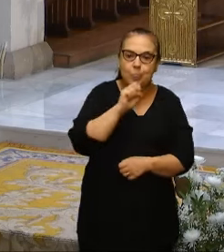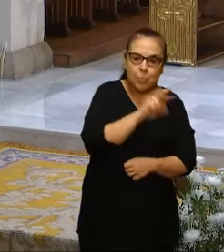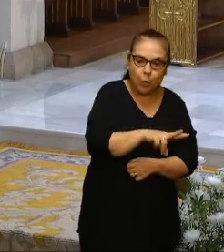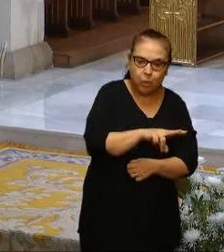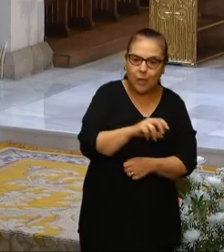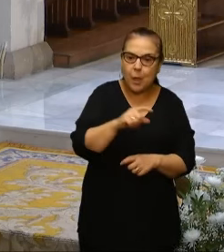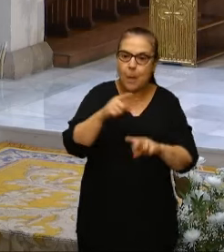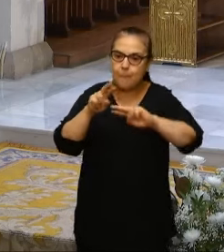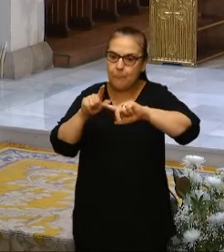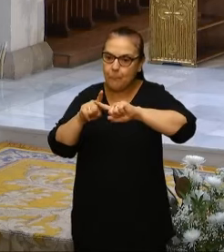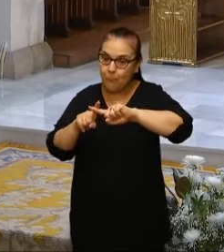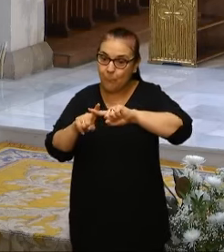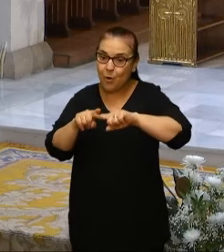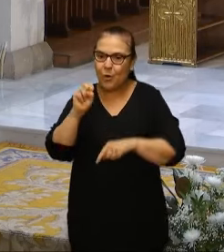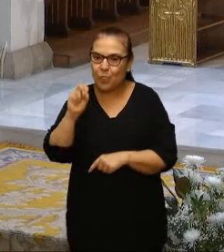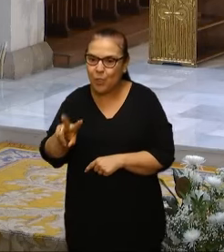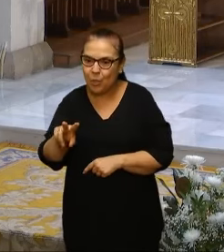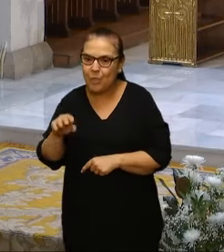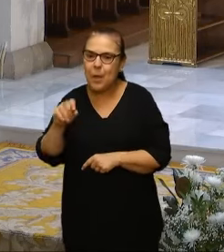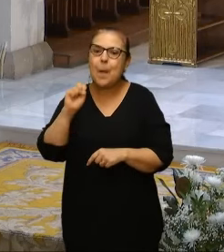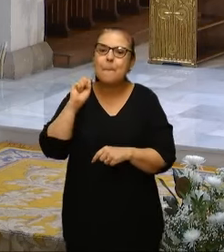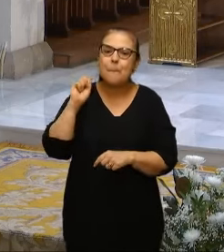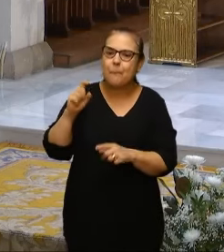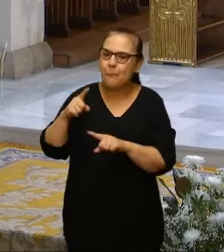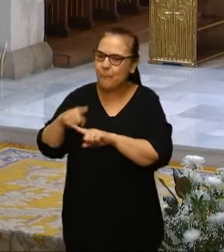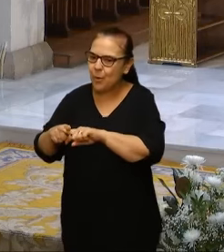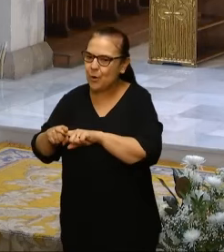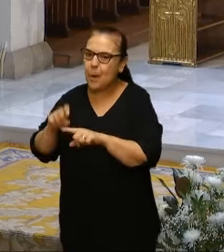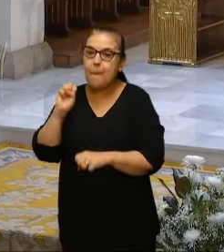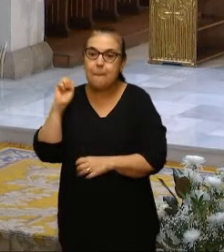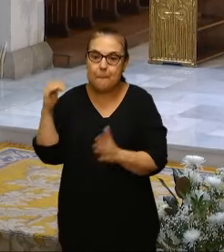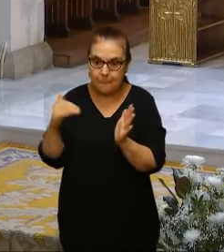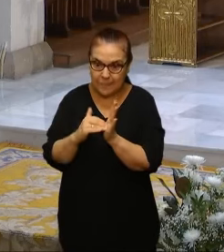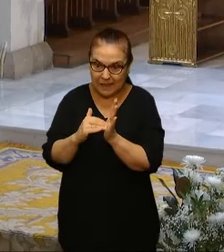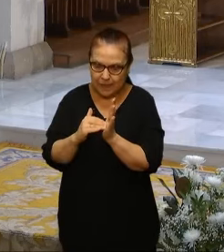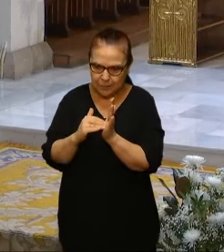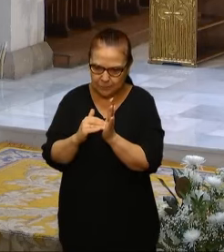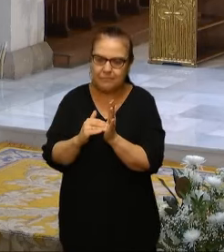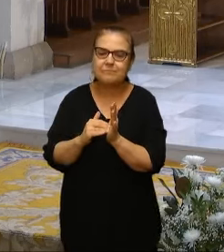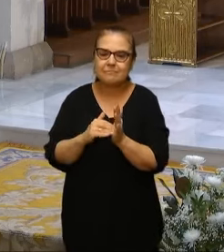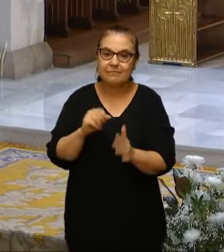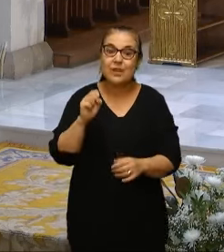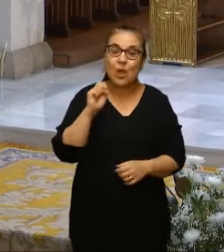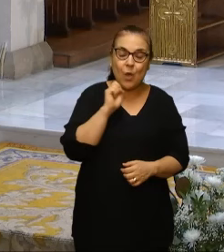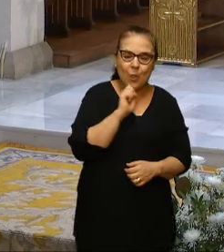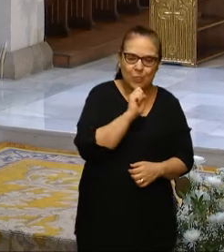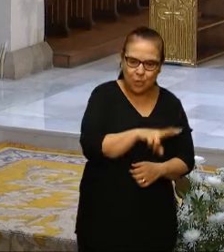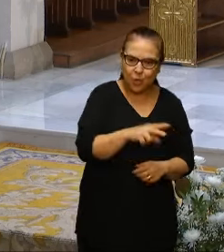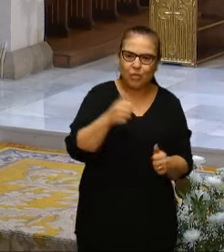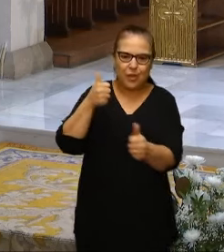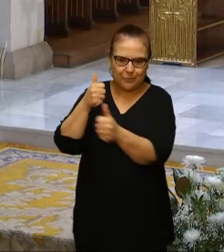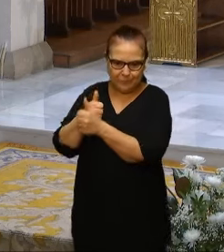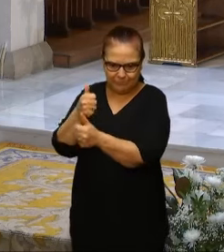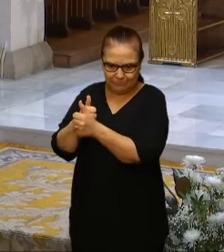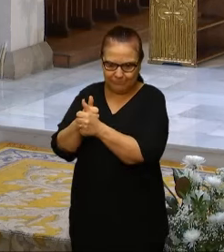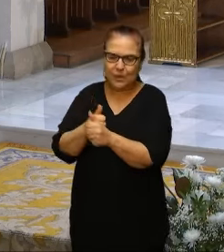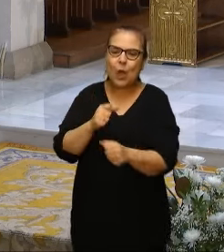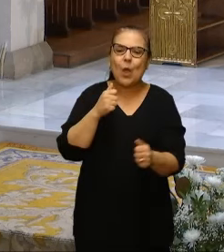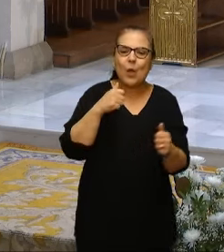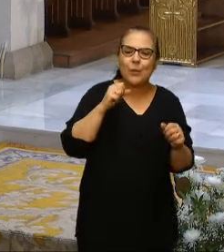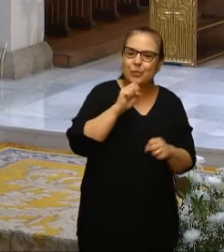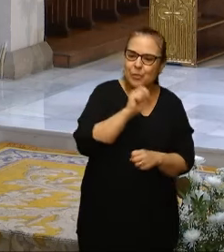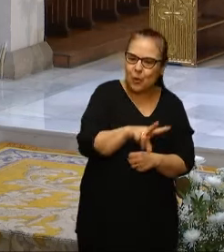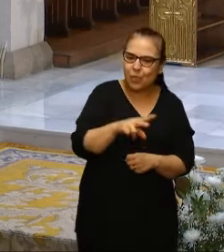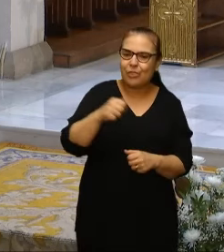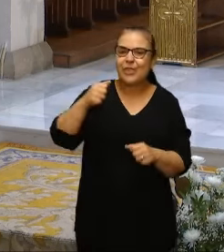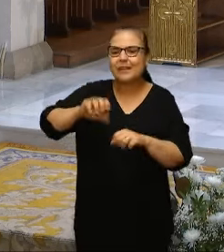decir, 12 es la totalidad de las tribus de Israel, más luego los 12 apóstoles que están constituidos por